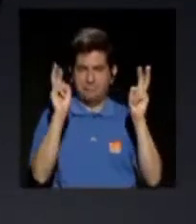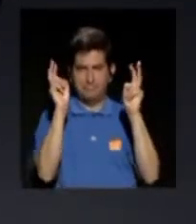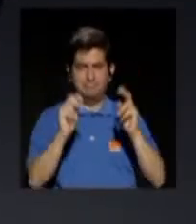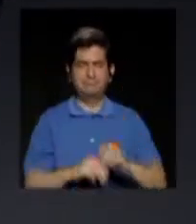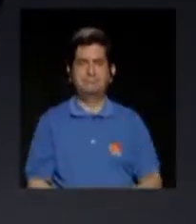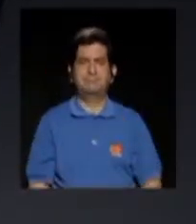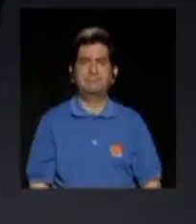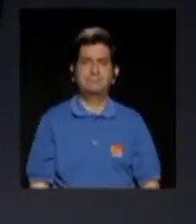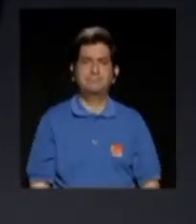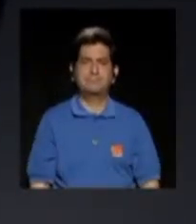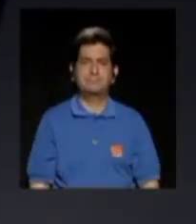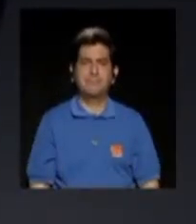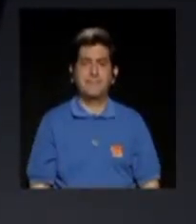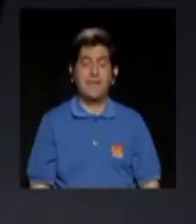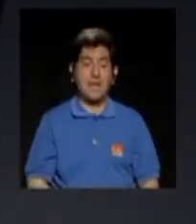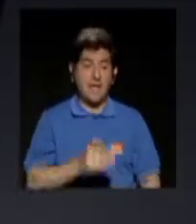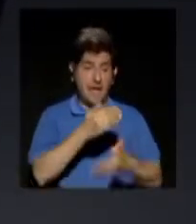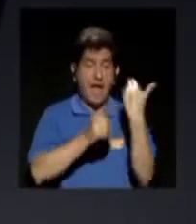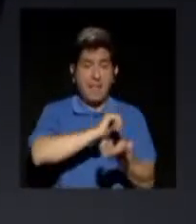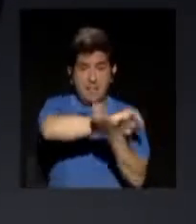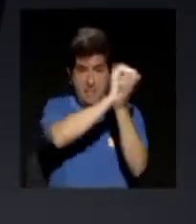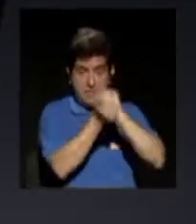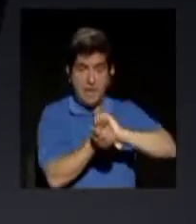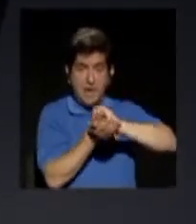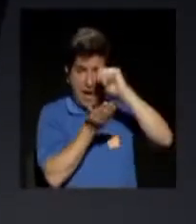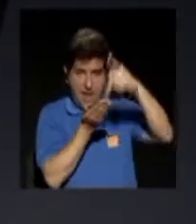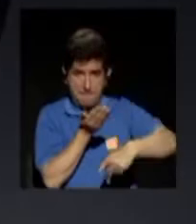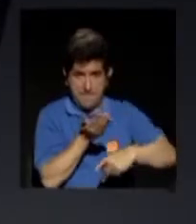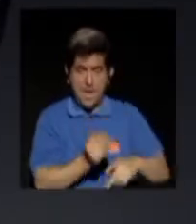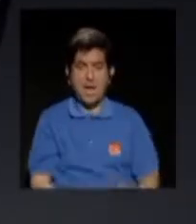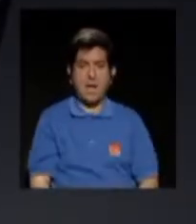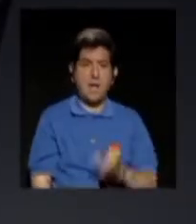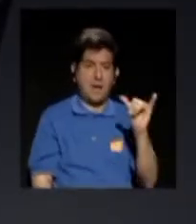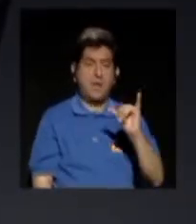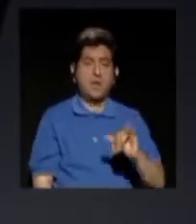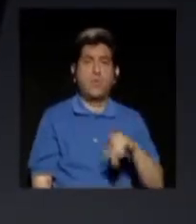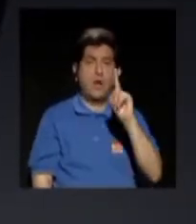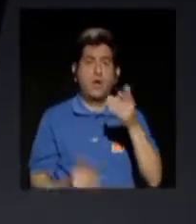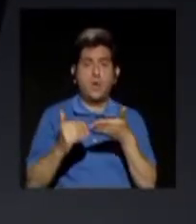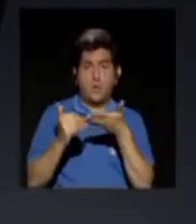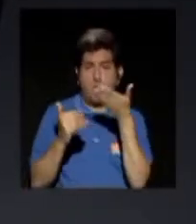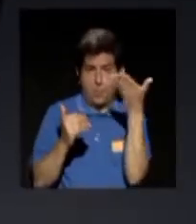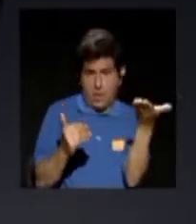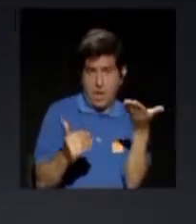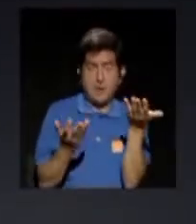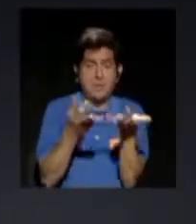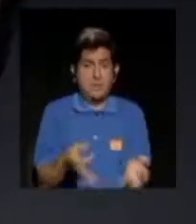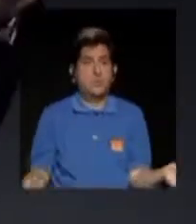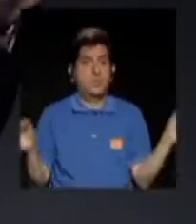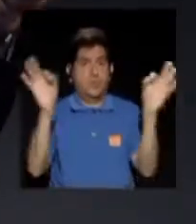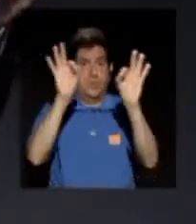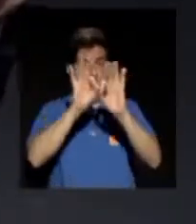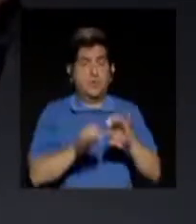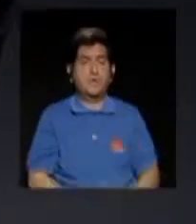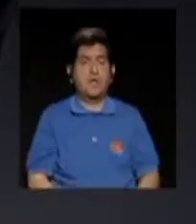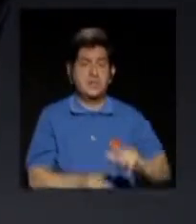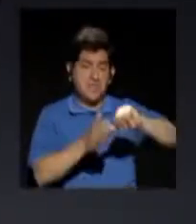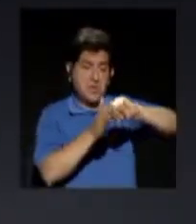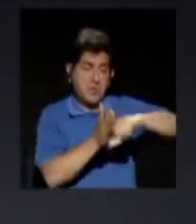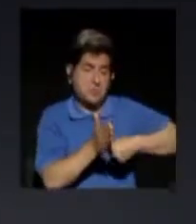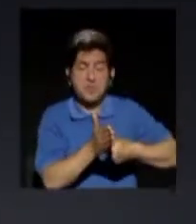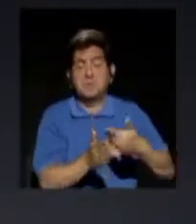trasladara a San Pedro, porque creo que también ese es otro elemento importante. Como se empezó con lo que